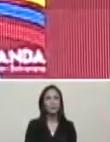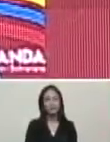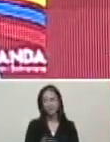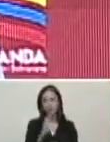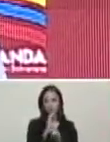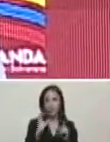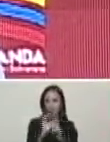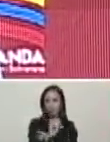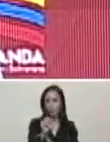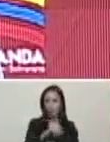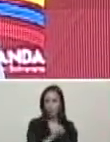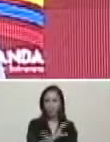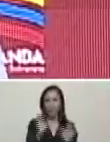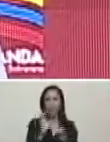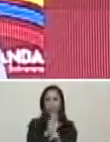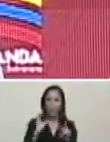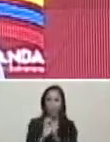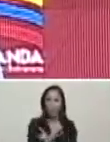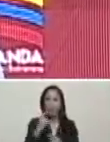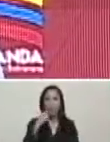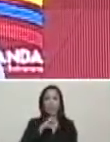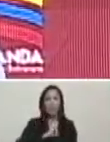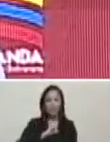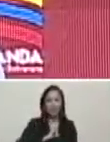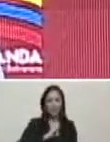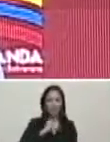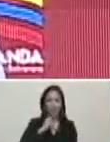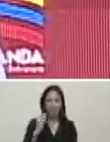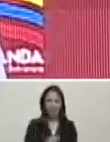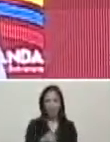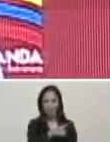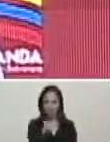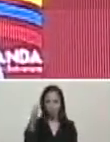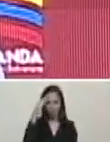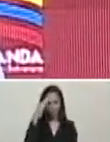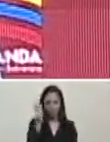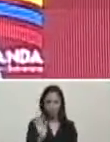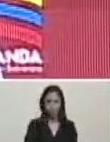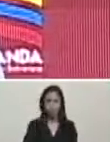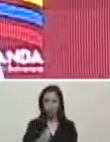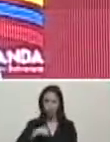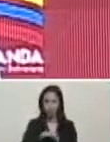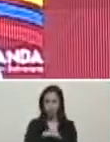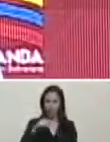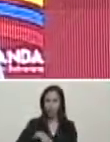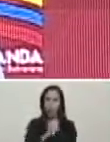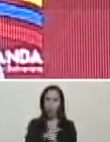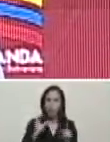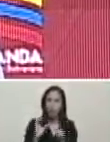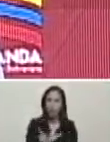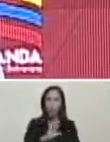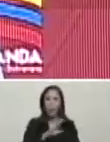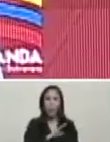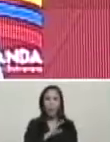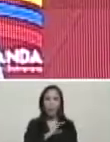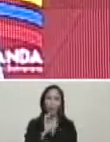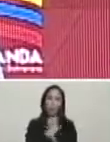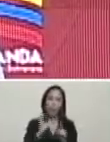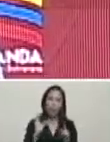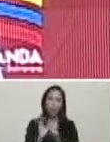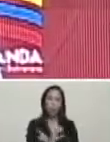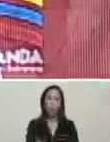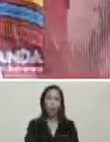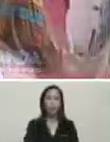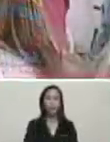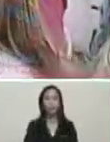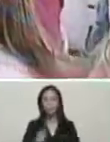cultura. Lo folclórico, no, lo folclórico ustedes. Nosotros hacemos cultura. Cultura